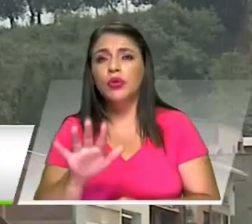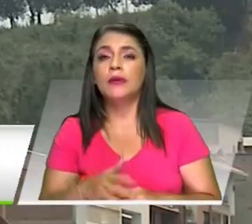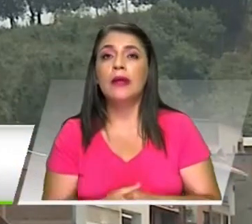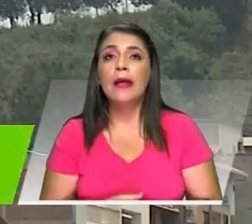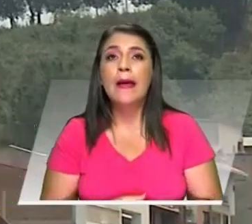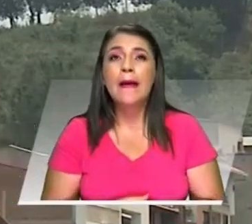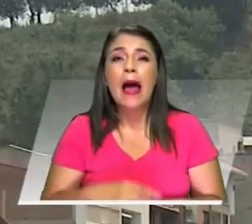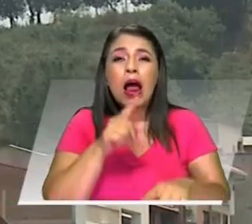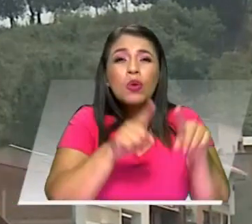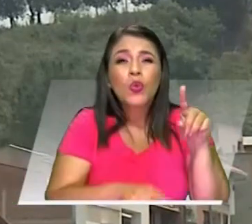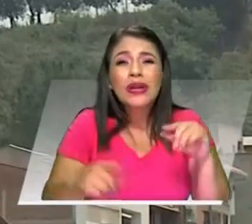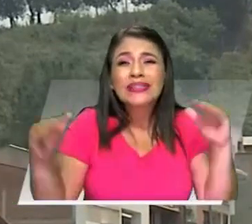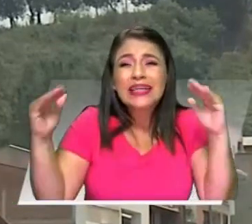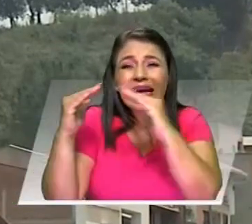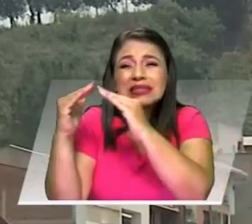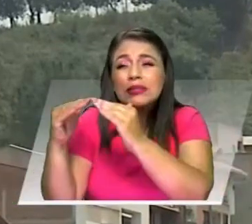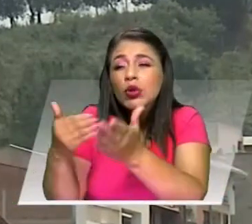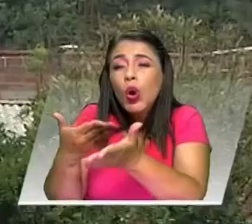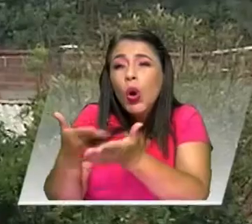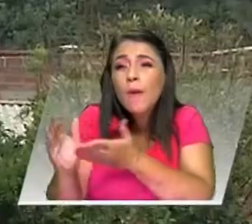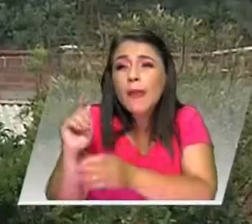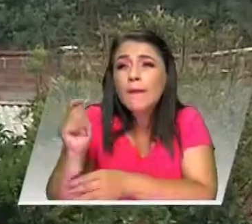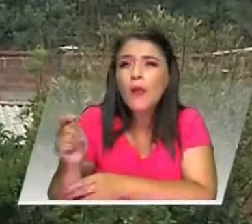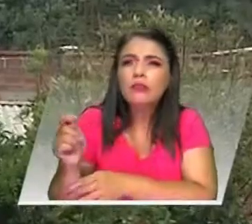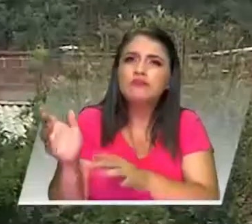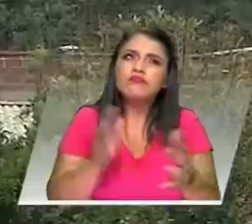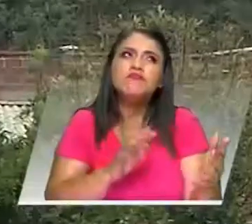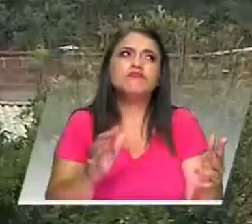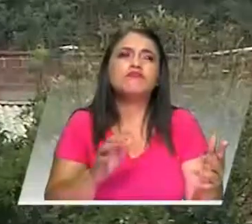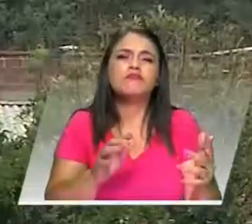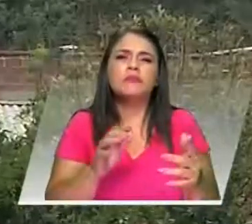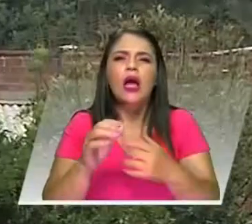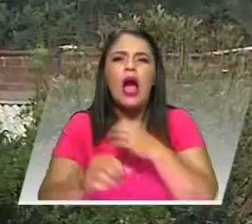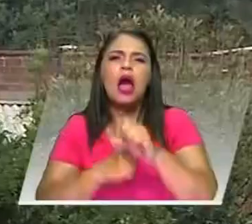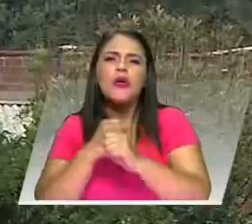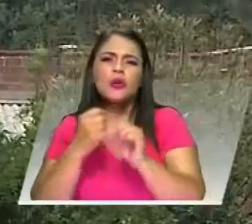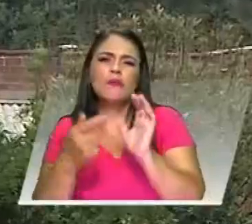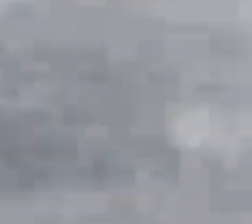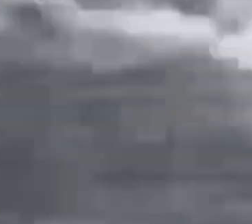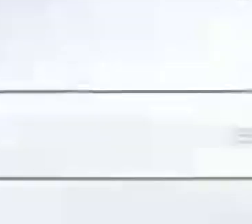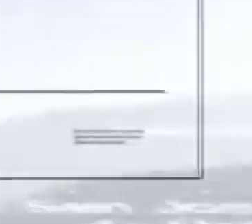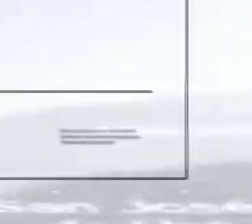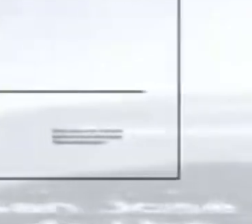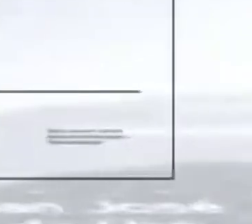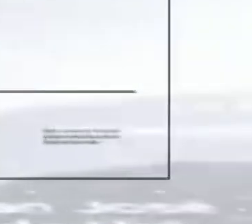viviendas que tengan esta póliza estarán listas a finales del segundo semestre de 2022.